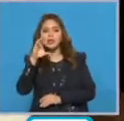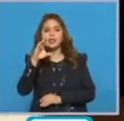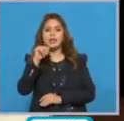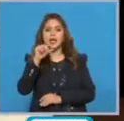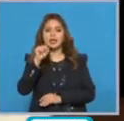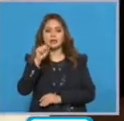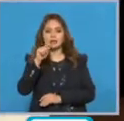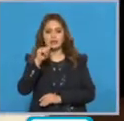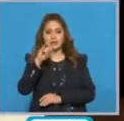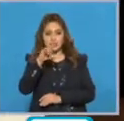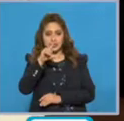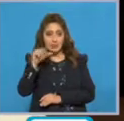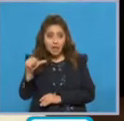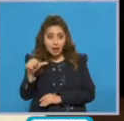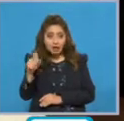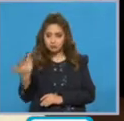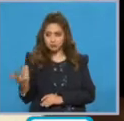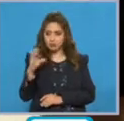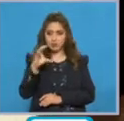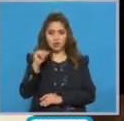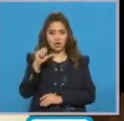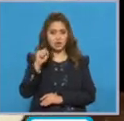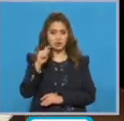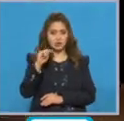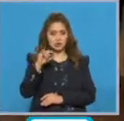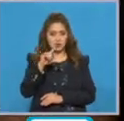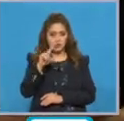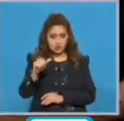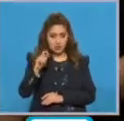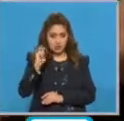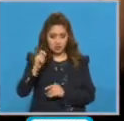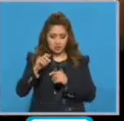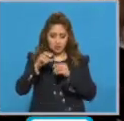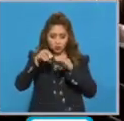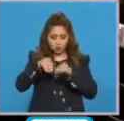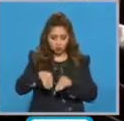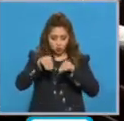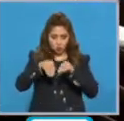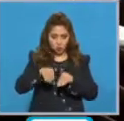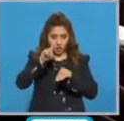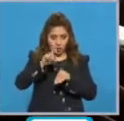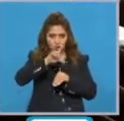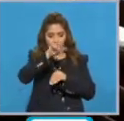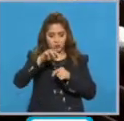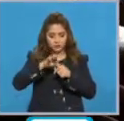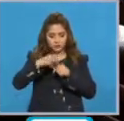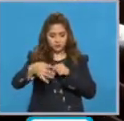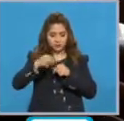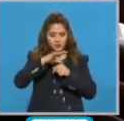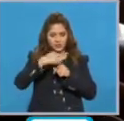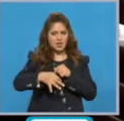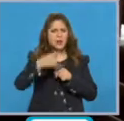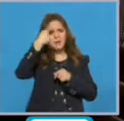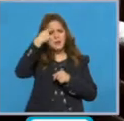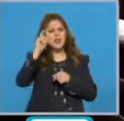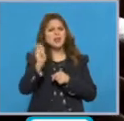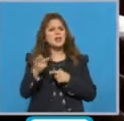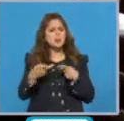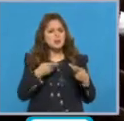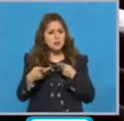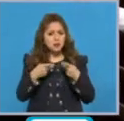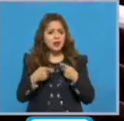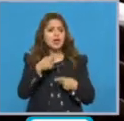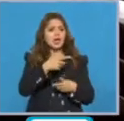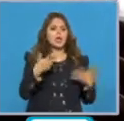Castilla. Entonces, pues la castilla es bien importante porque se pela, ¿no? Se remoja y se pela. Sí. ¿Y sí qué se hace con ella? Ay, pues se hace